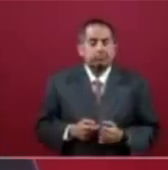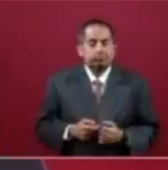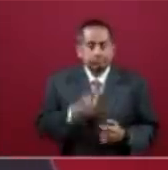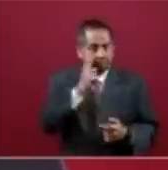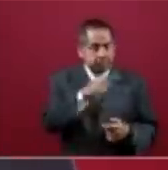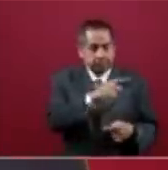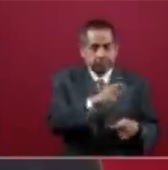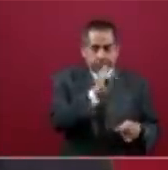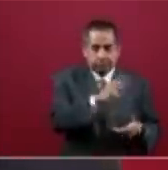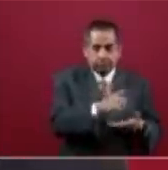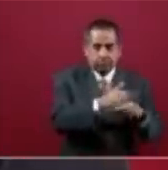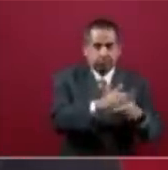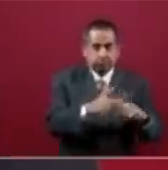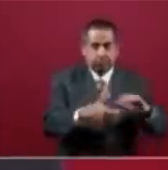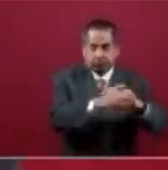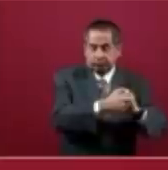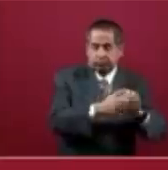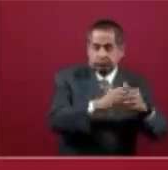ayudara en una alianza,